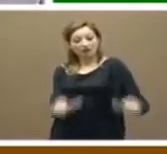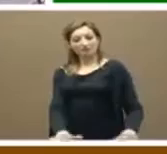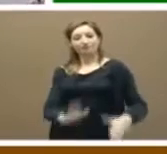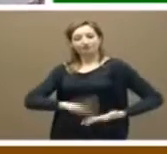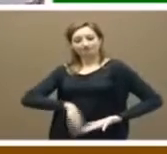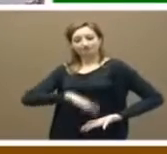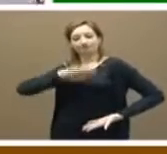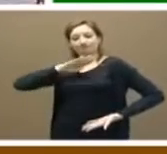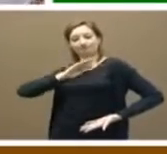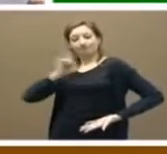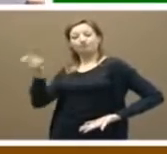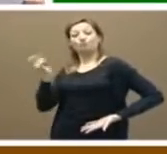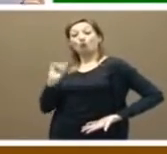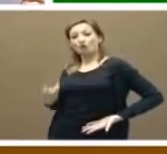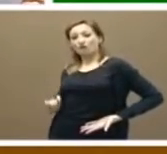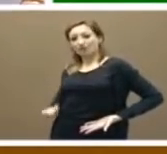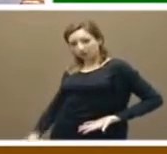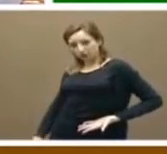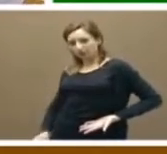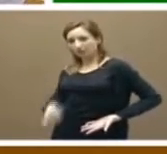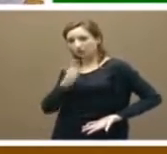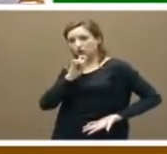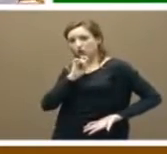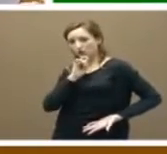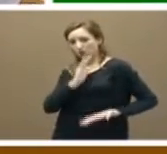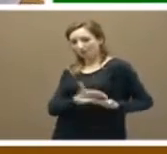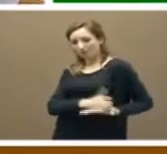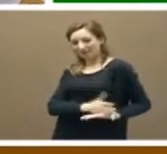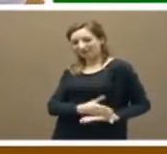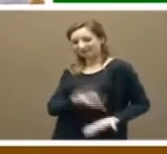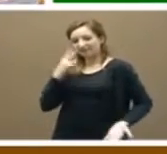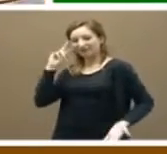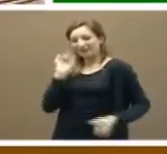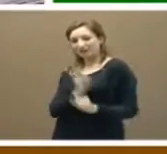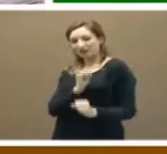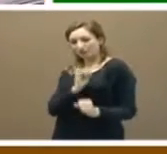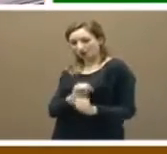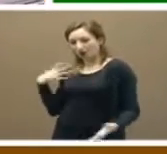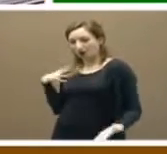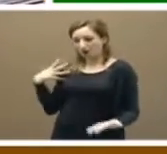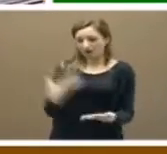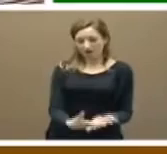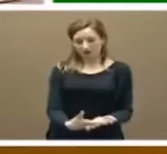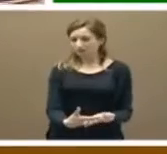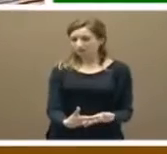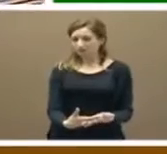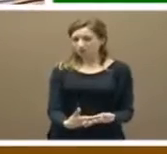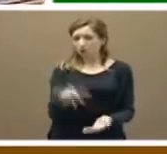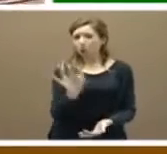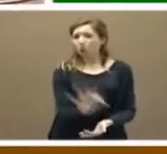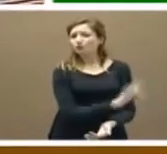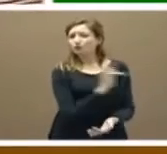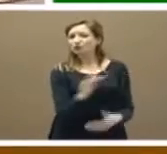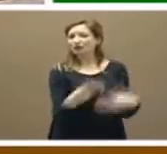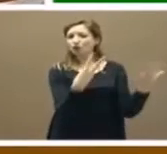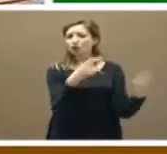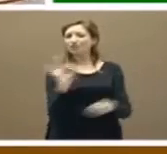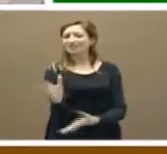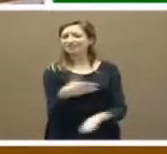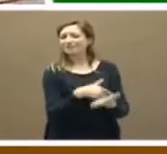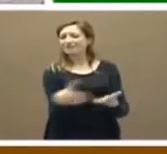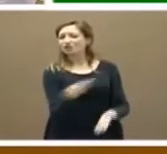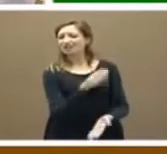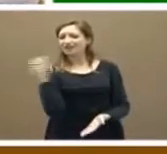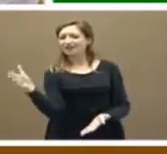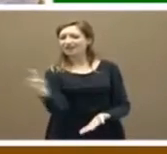cualificaciones profesionales a través de la experiencia laboral. Un total de 80 millones de